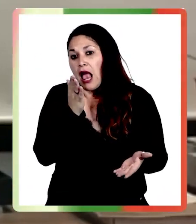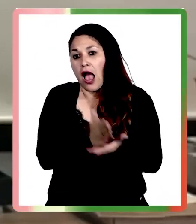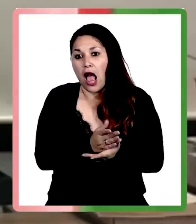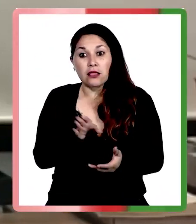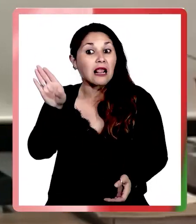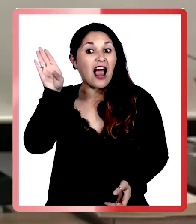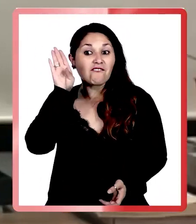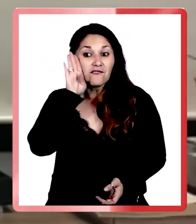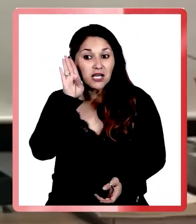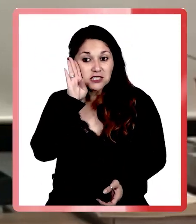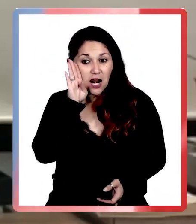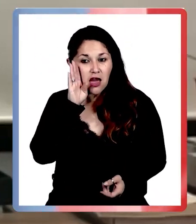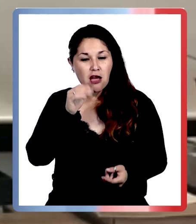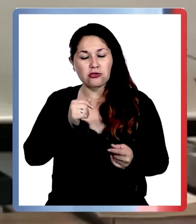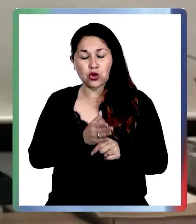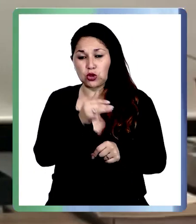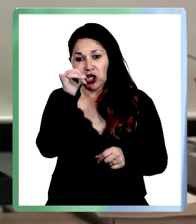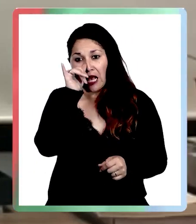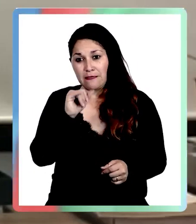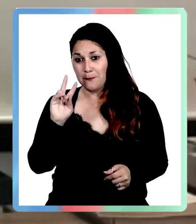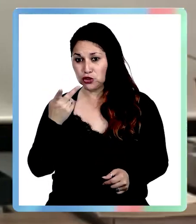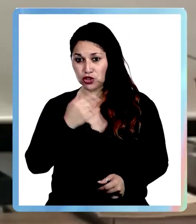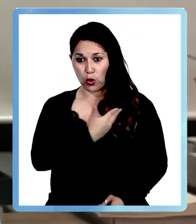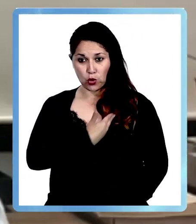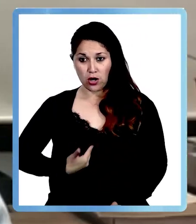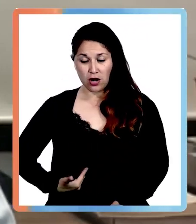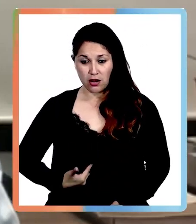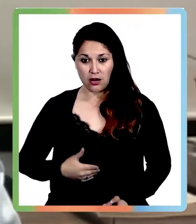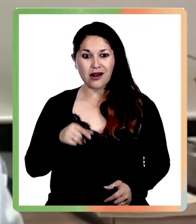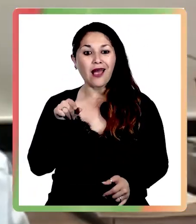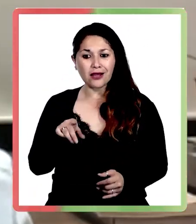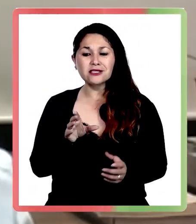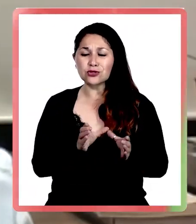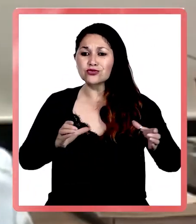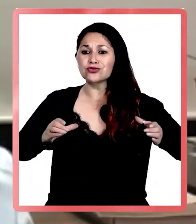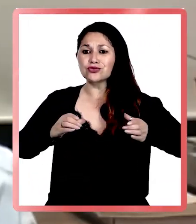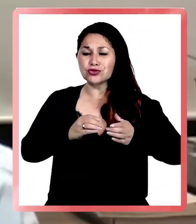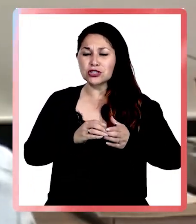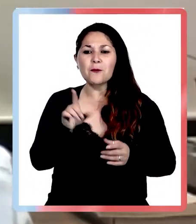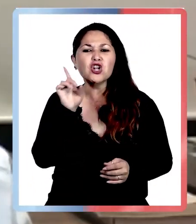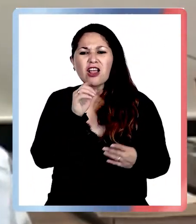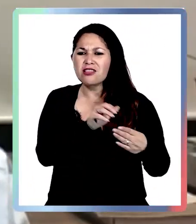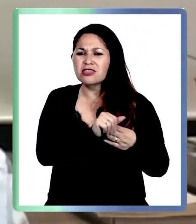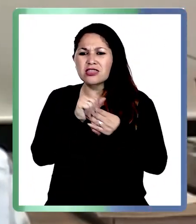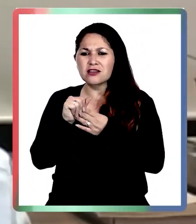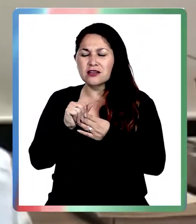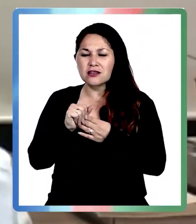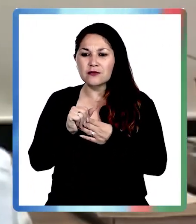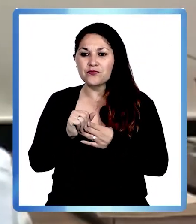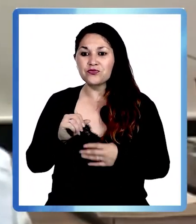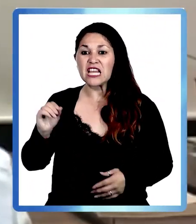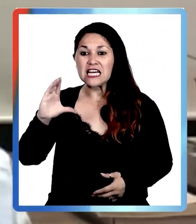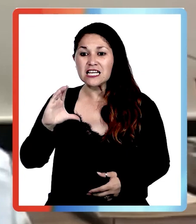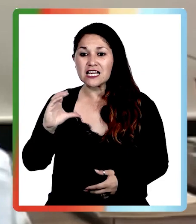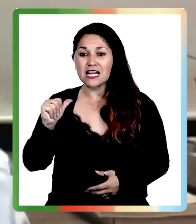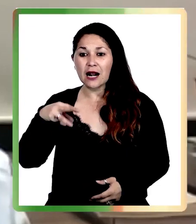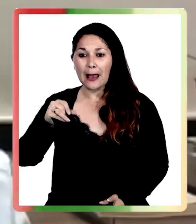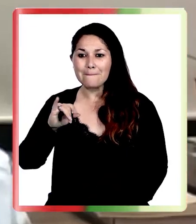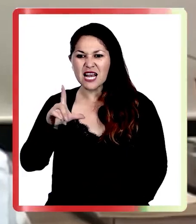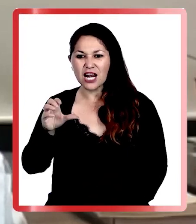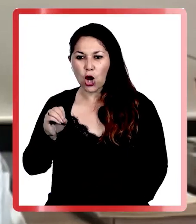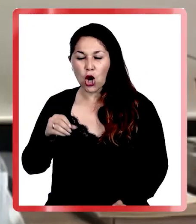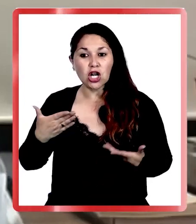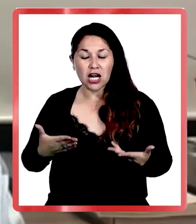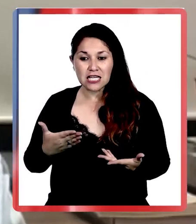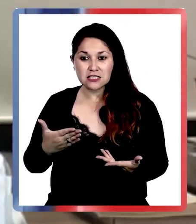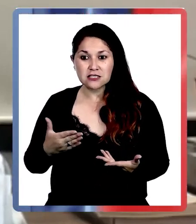Bachelet en su gobierno segundo formó una comisión. ¿Quién dirigió la comisión? El señor Camilo Cid, que ahora dirige